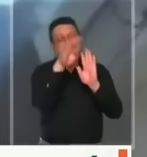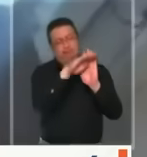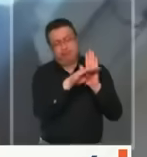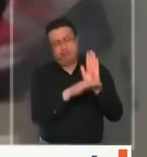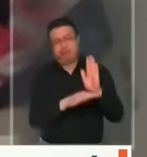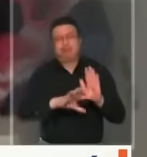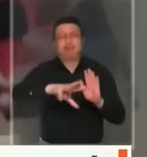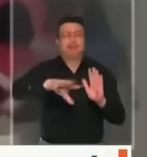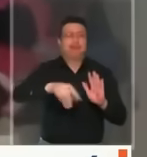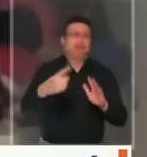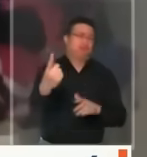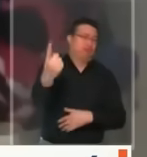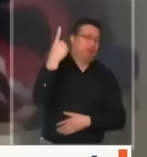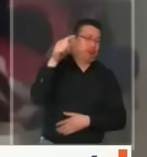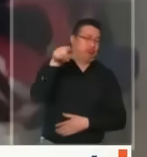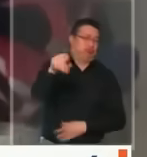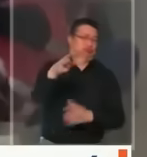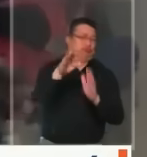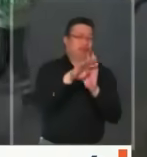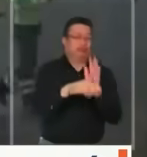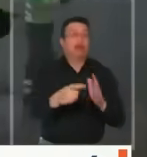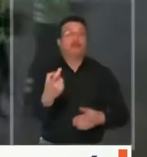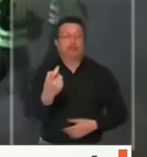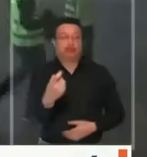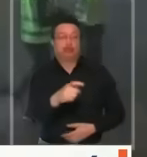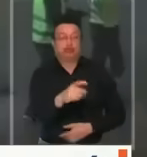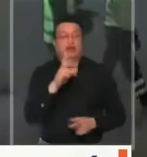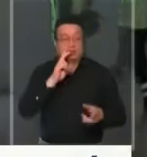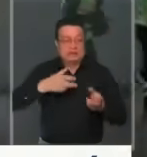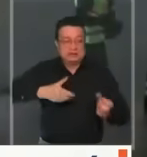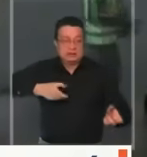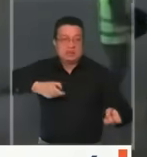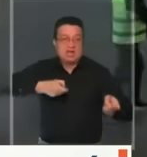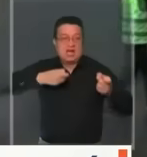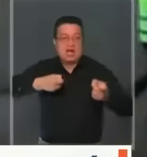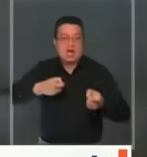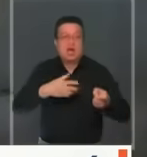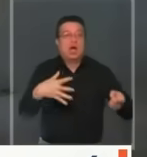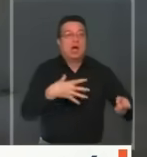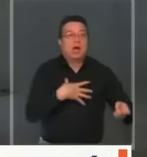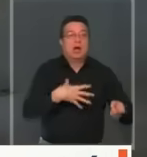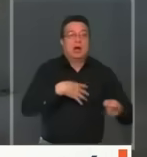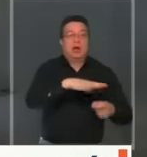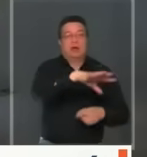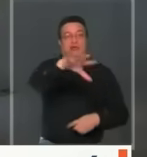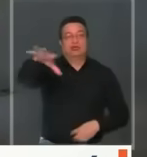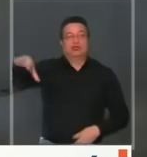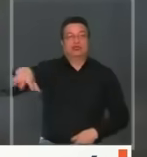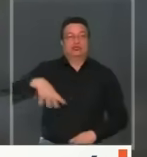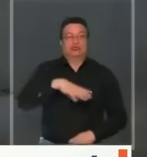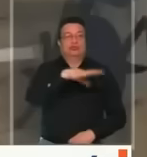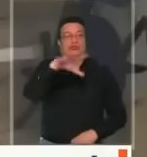delictuales, quienes provistos con armas cortas y de guerra esparcieron terror.